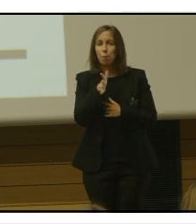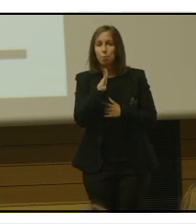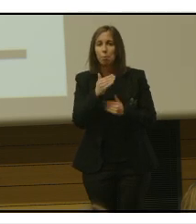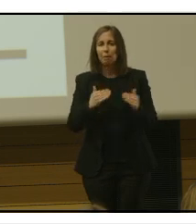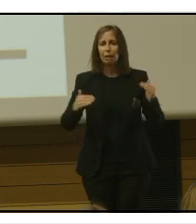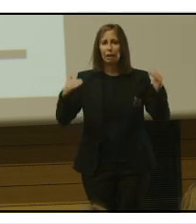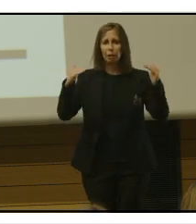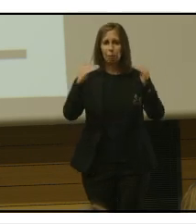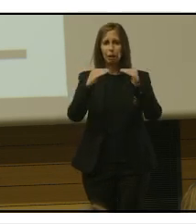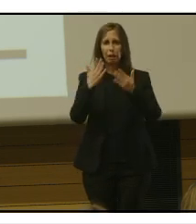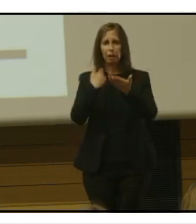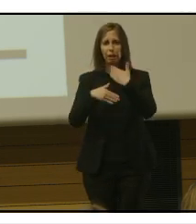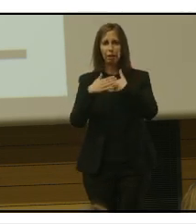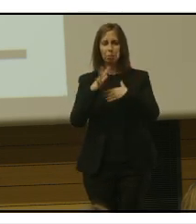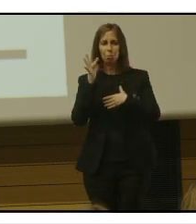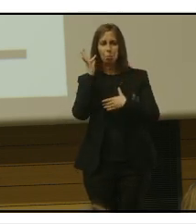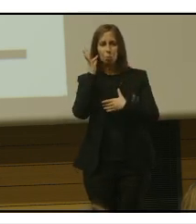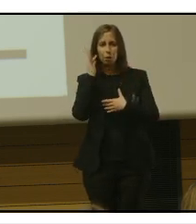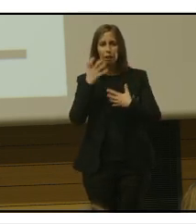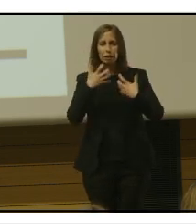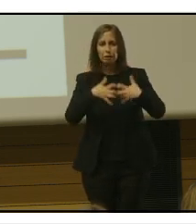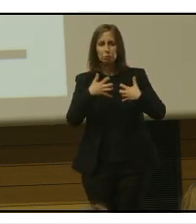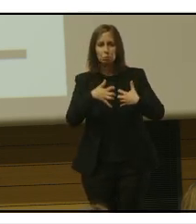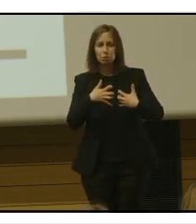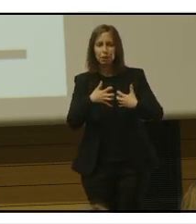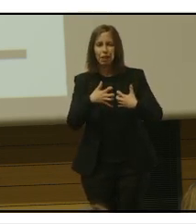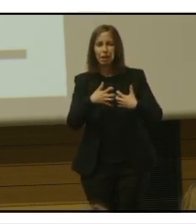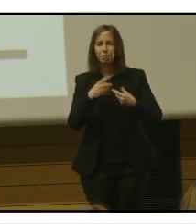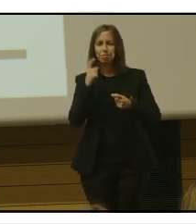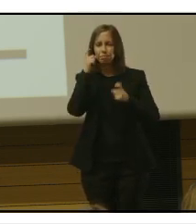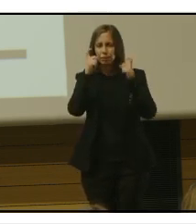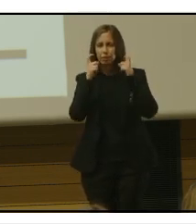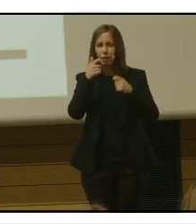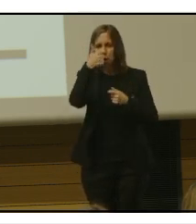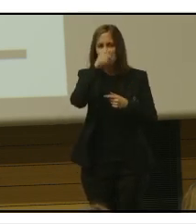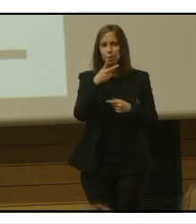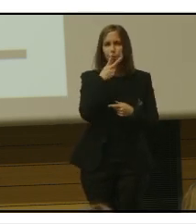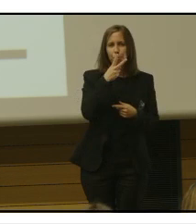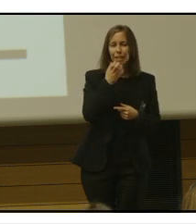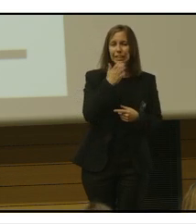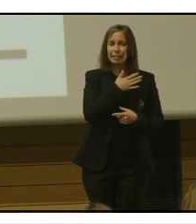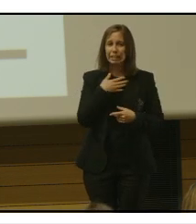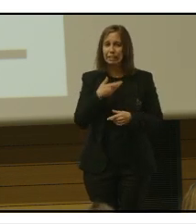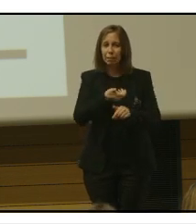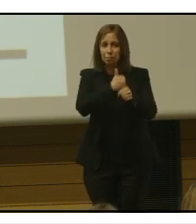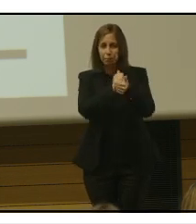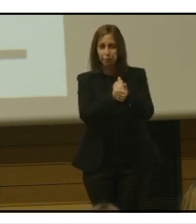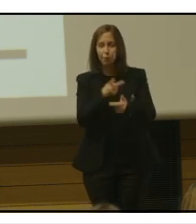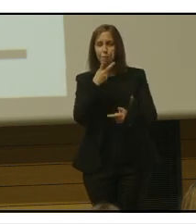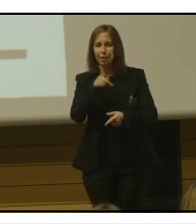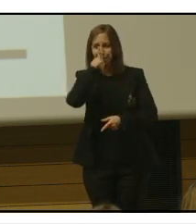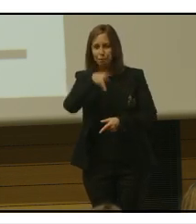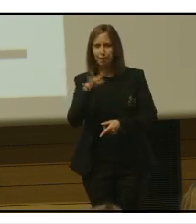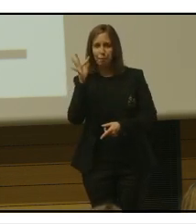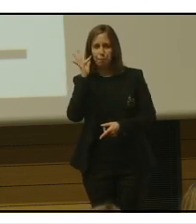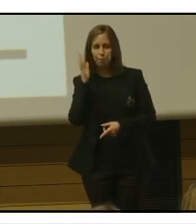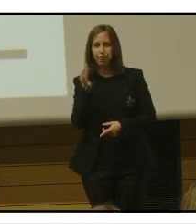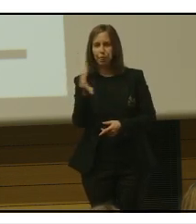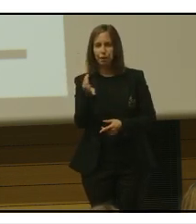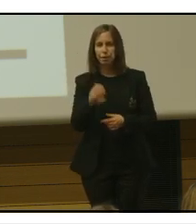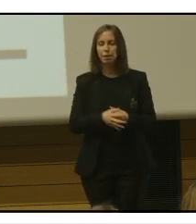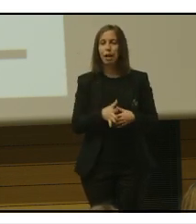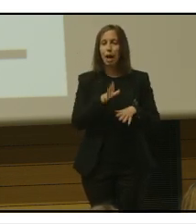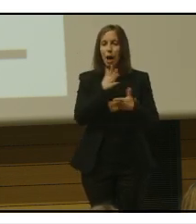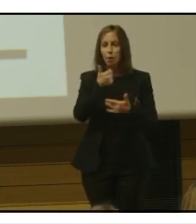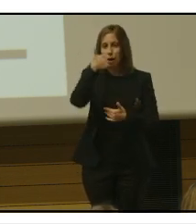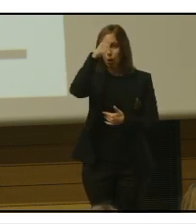igualdad que buscábamos antes. Una mujer, la industria, bueno, pues tiraba mucho a los hombres fuman, bueno, pues si tú quieres ser como ellos debes fumar también. Bueno, pues ahora se ve que los